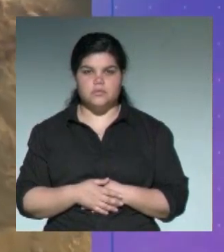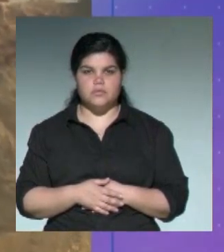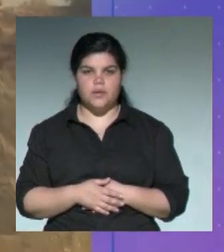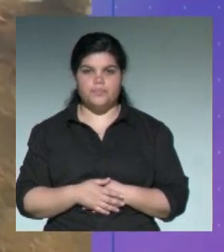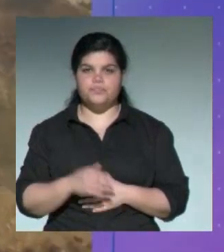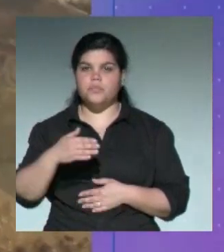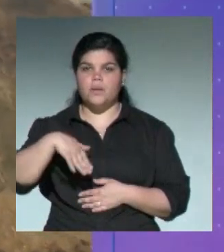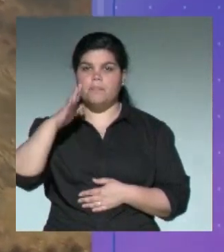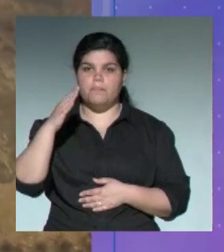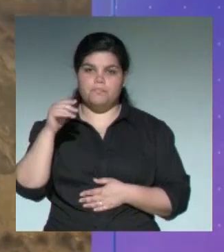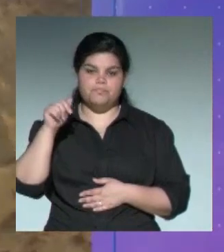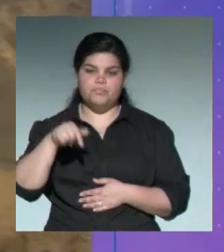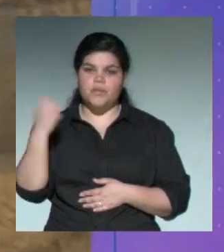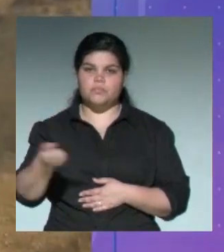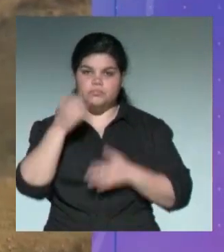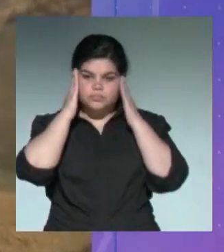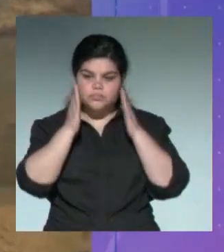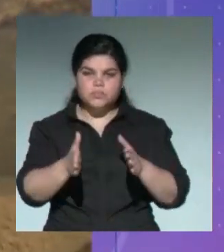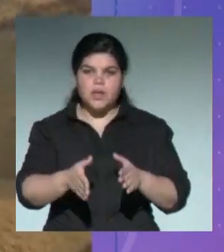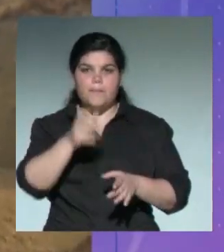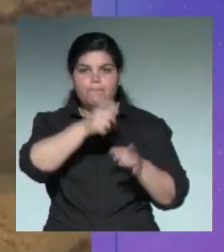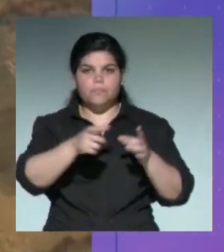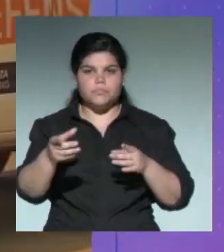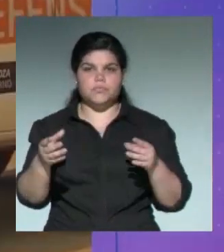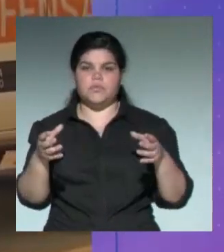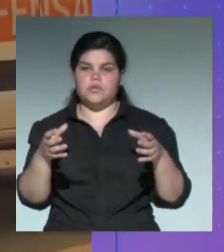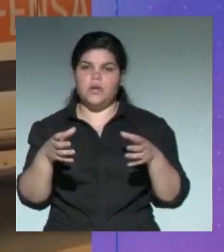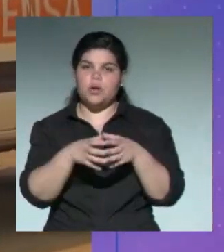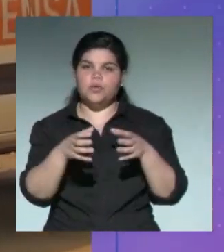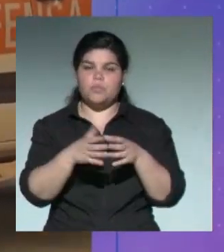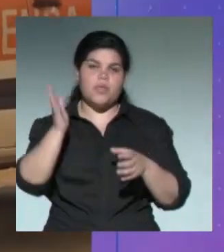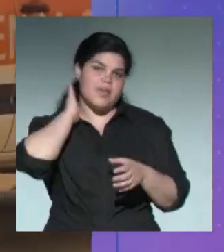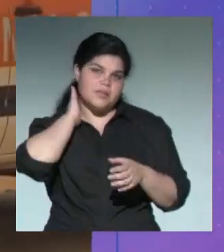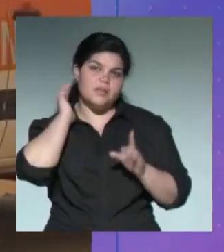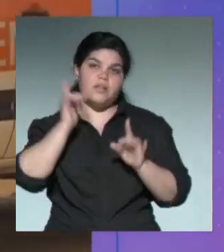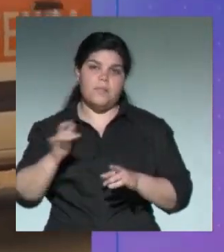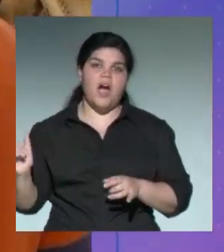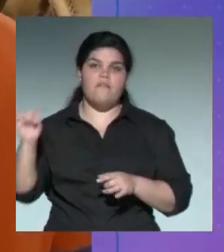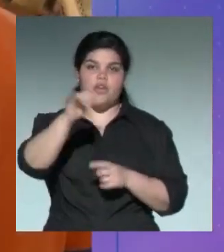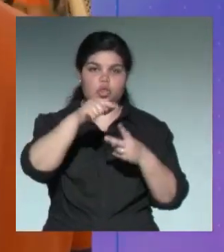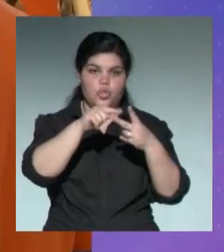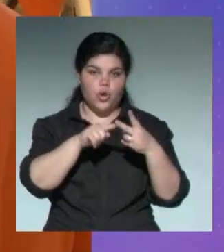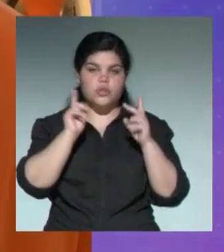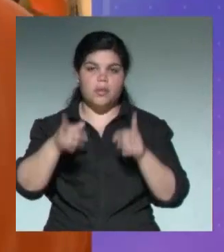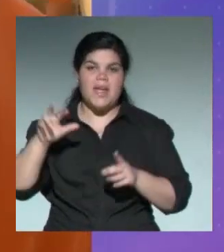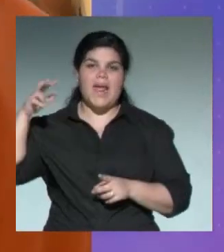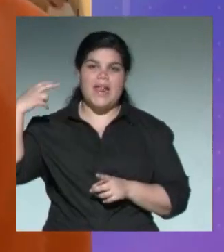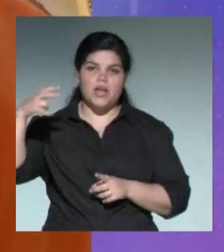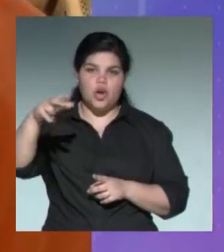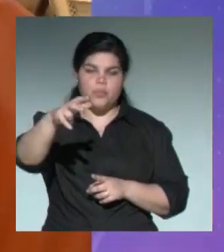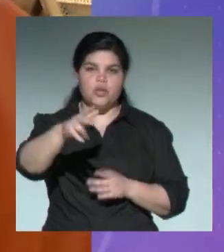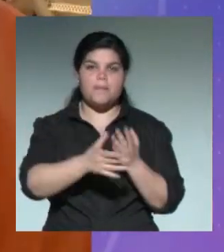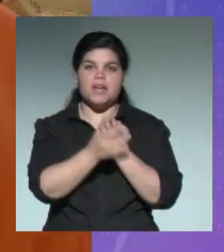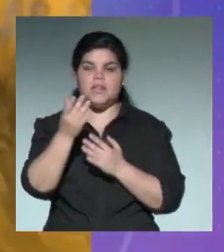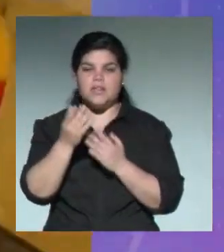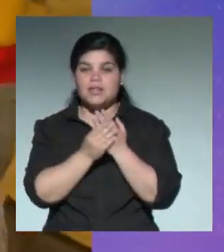Fundamentalmente ahora estamos trabajando con 16 brigadistas y bomberos, más los 2 aviones hidrantes, más el helicóptero del Ministerio